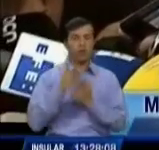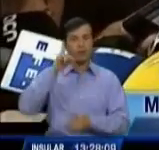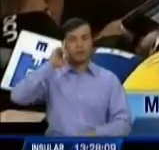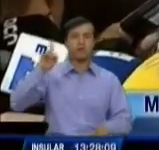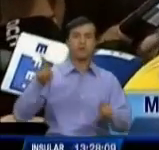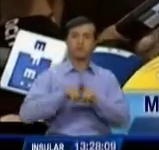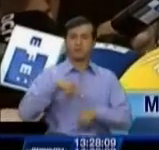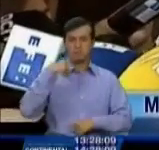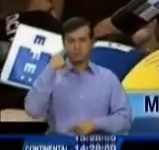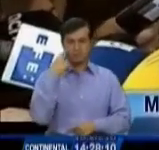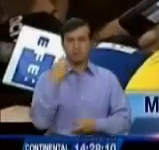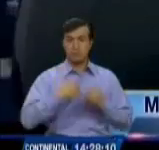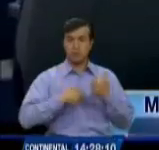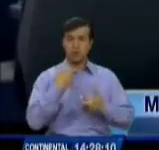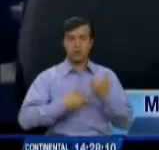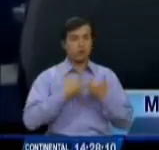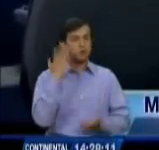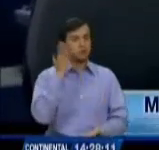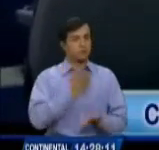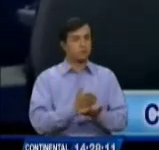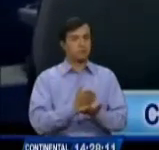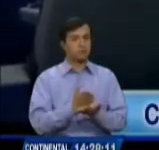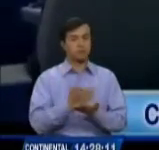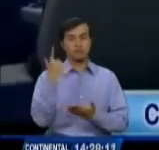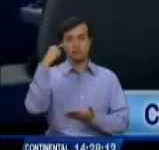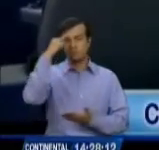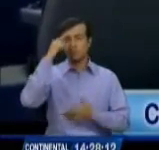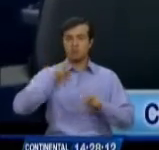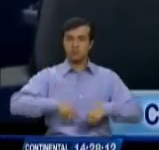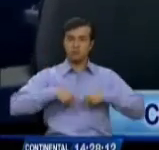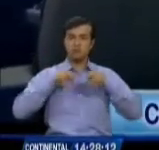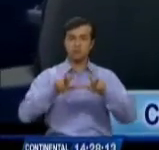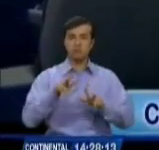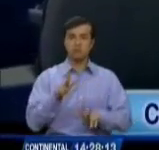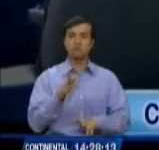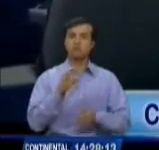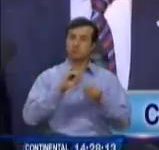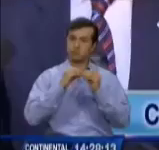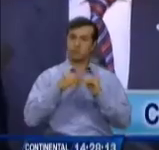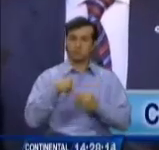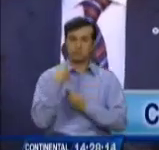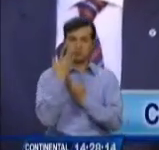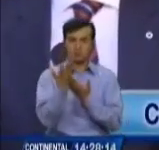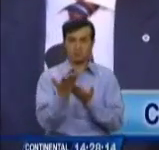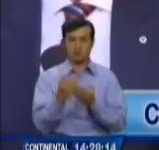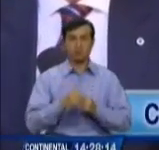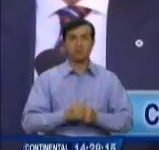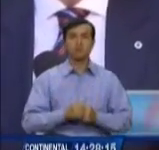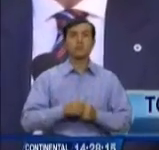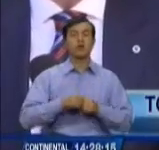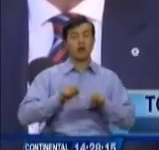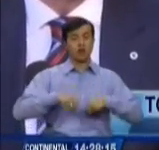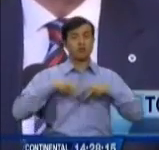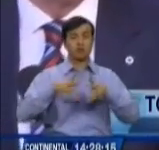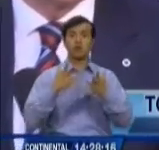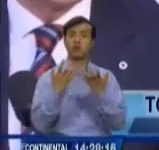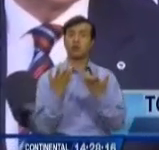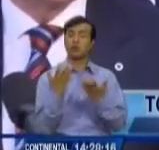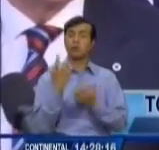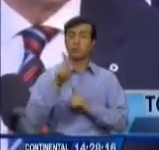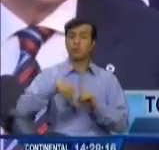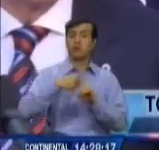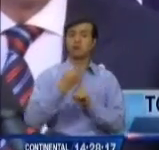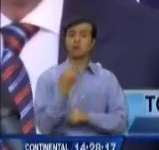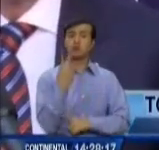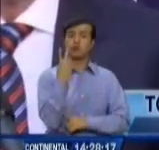al origen y al fondo del problema. De su parte, el gobierno de Australia sí entregó números. Australia recibirá adicionalmente